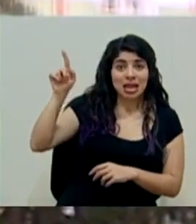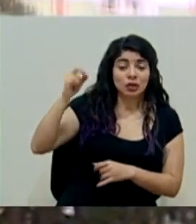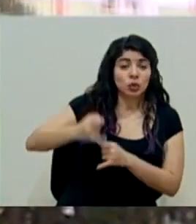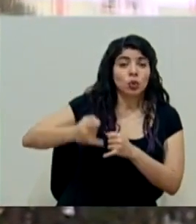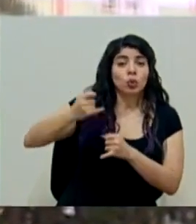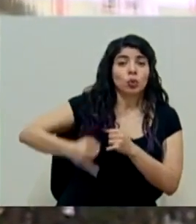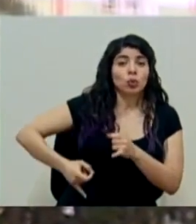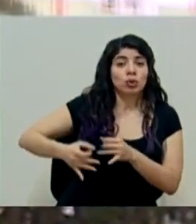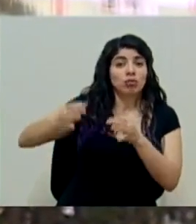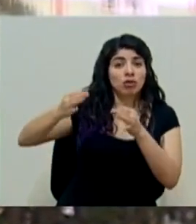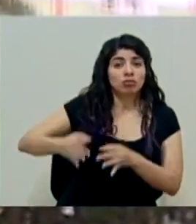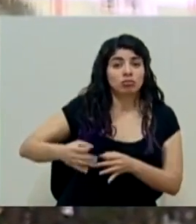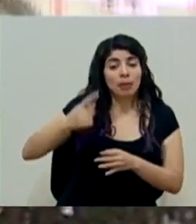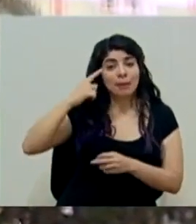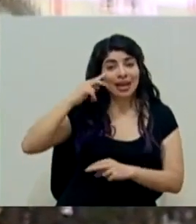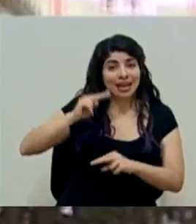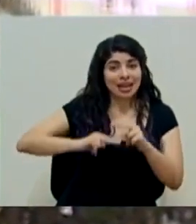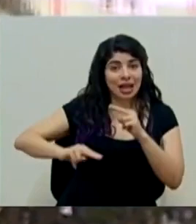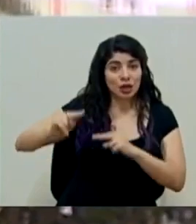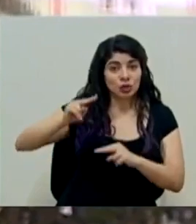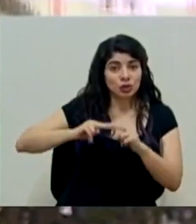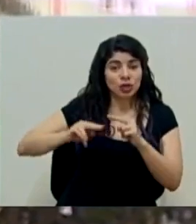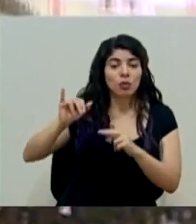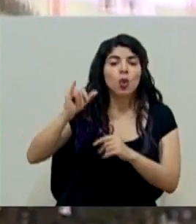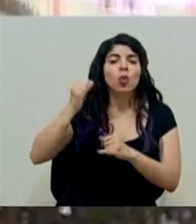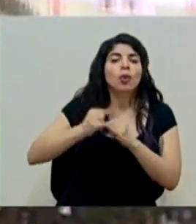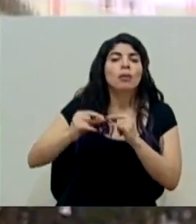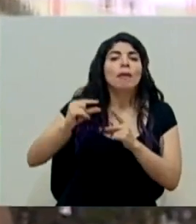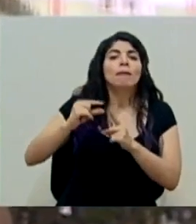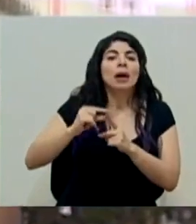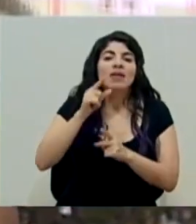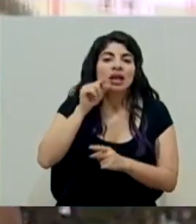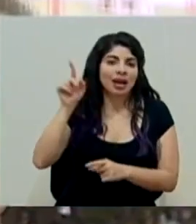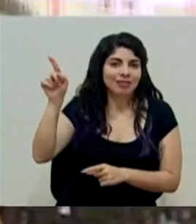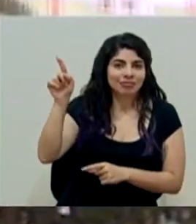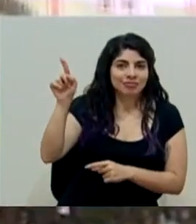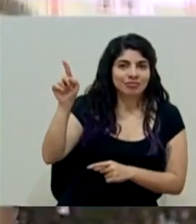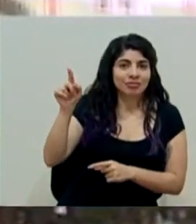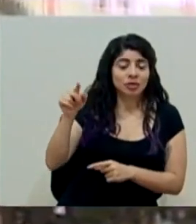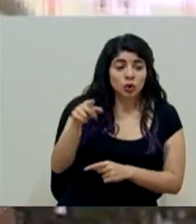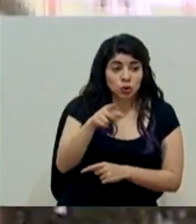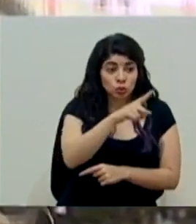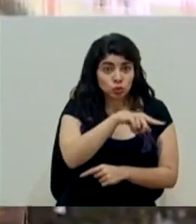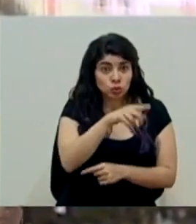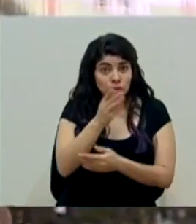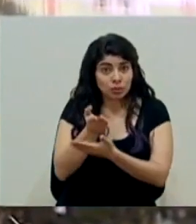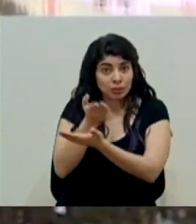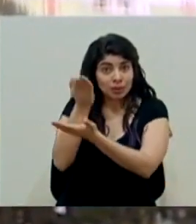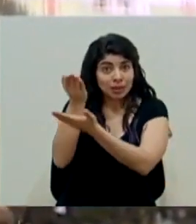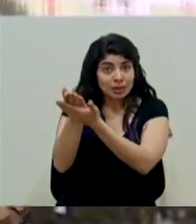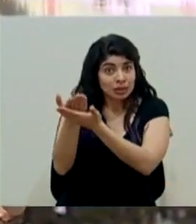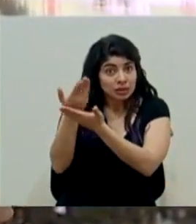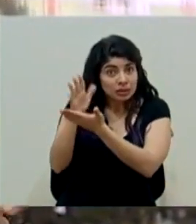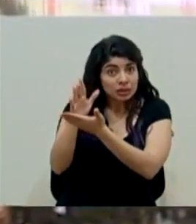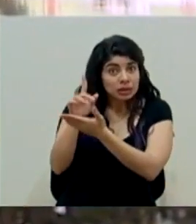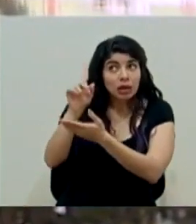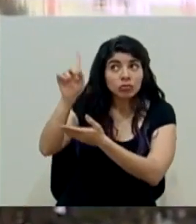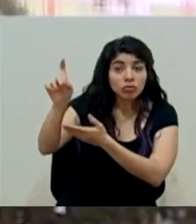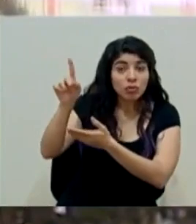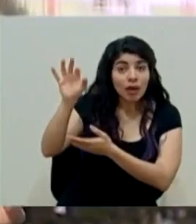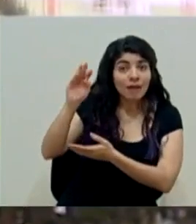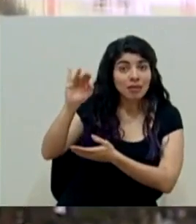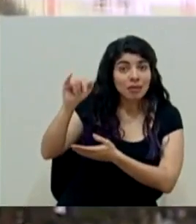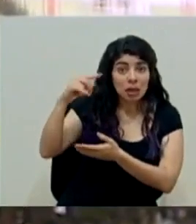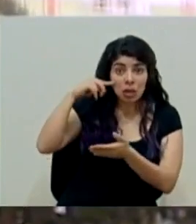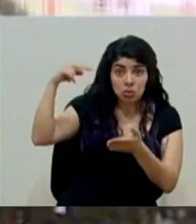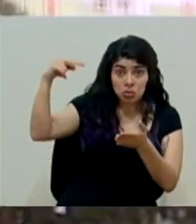última palabra para la hora de las negociaciones y tomar la decisión final, ¿lo que ustedes ya presentaron lo validaron en algún momento con algún funcionario del fondo para